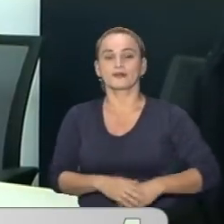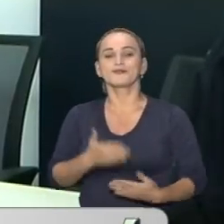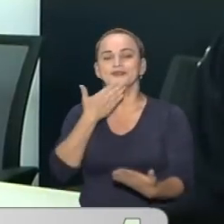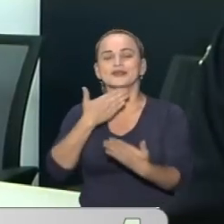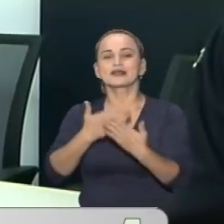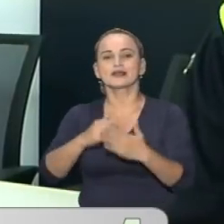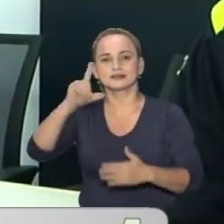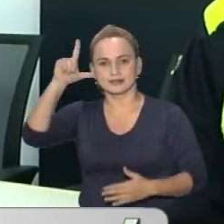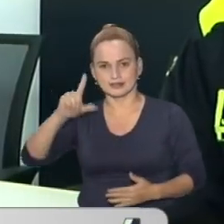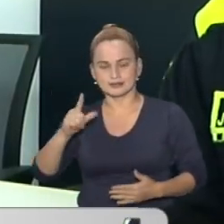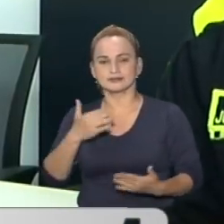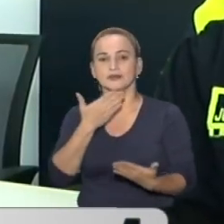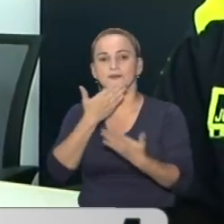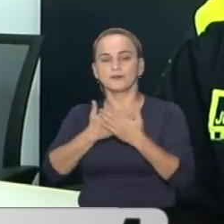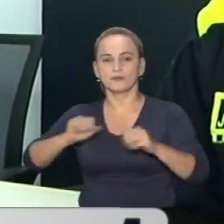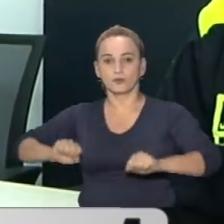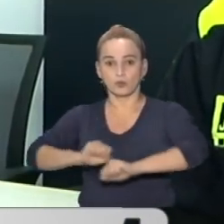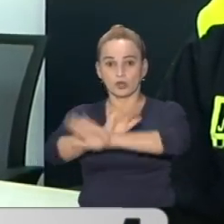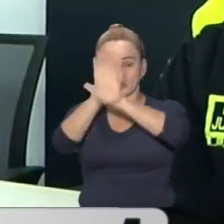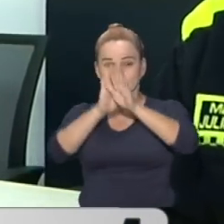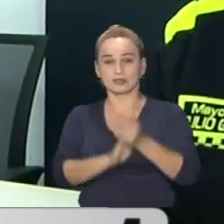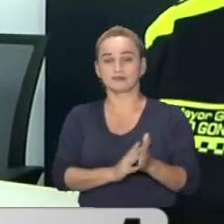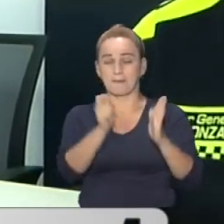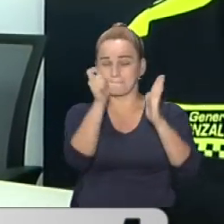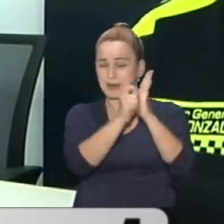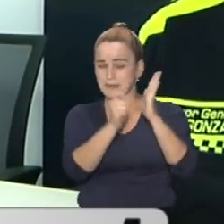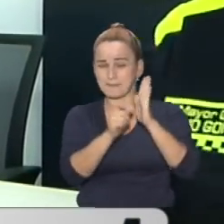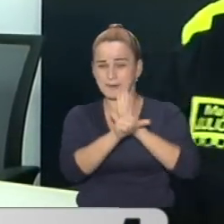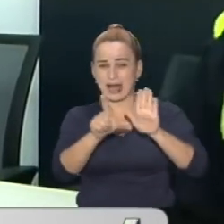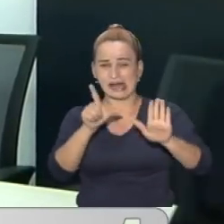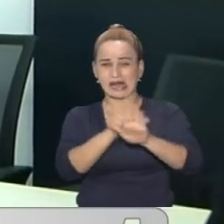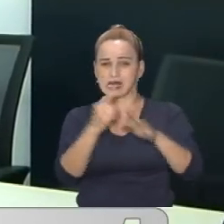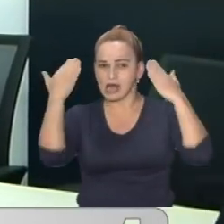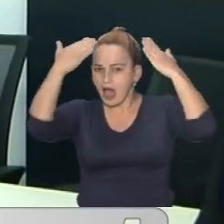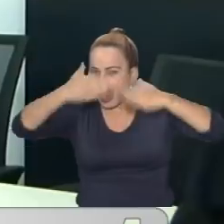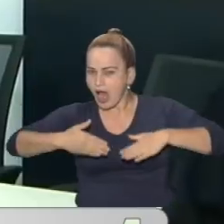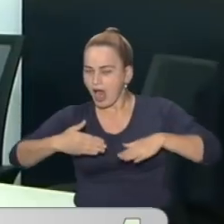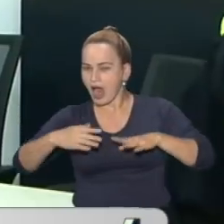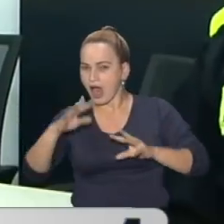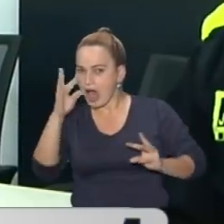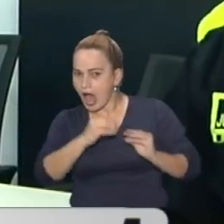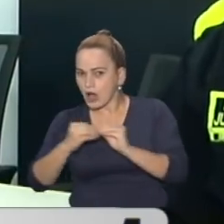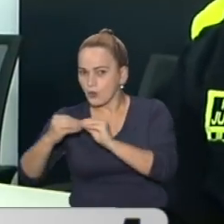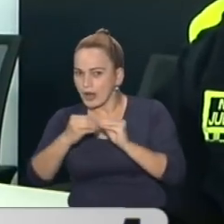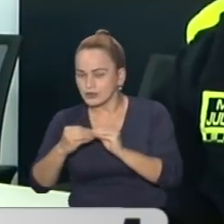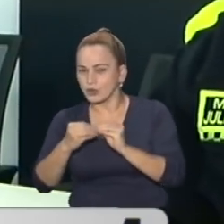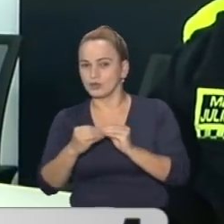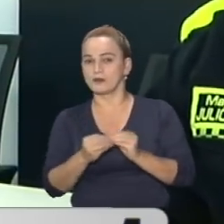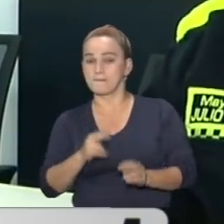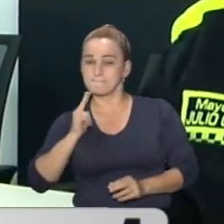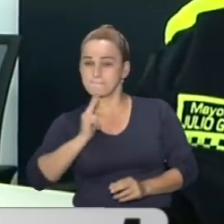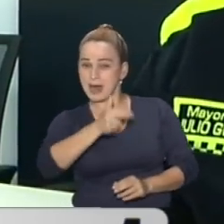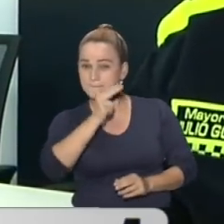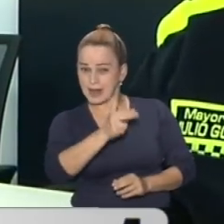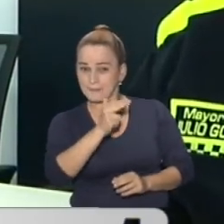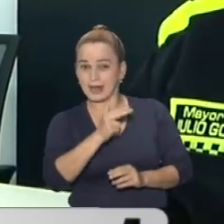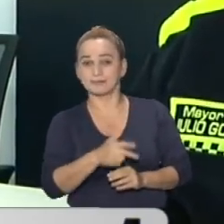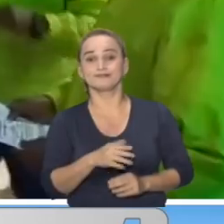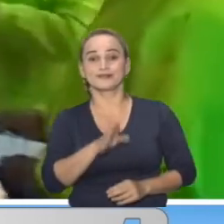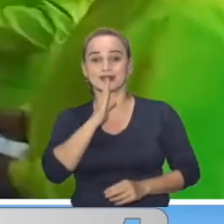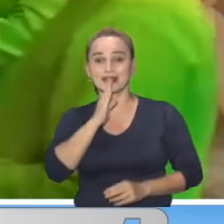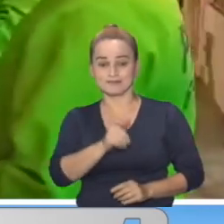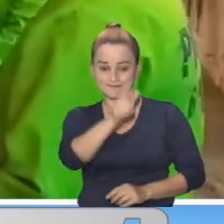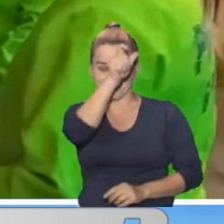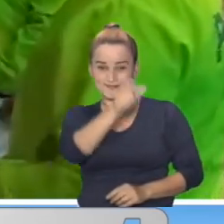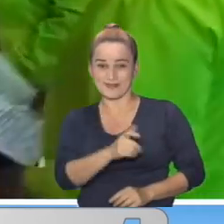Muchas gracias, Luisa. Muy buenos días. Por los delitos de concierto para delinquir, homicidio y extorsión era requerido El Negro Over.